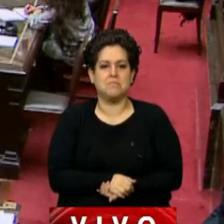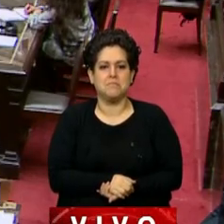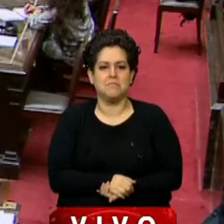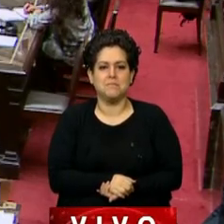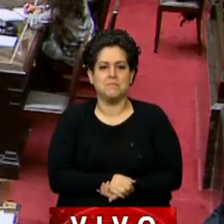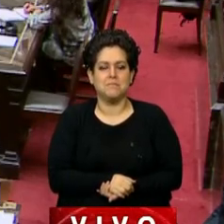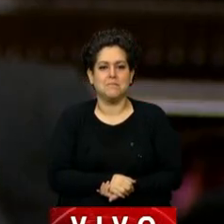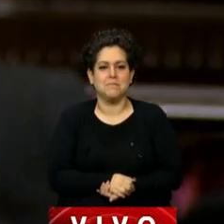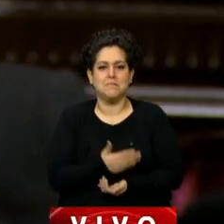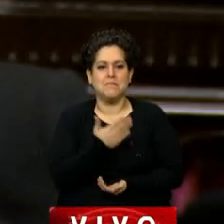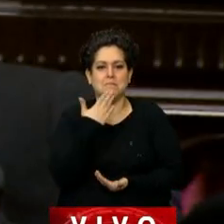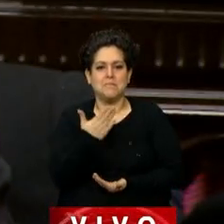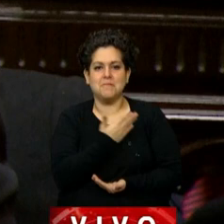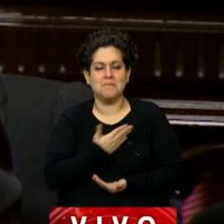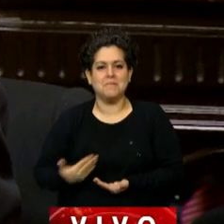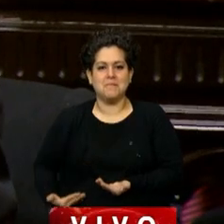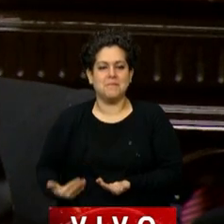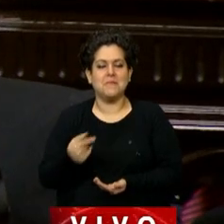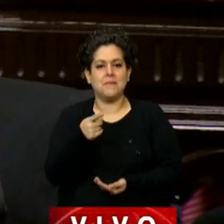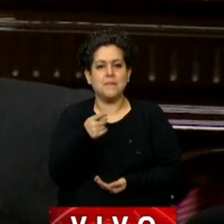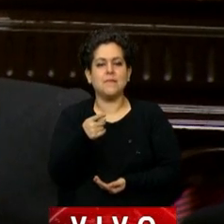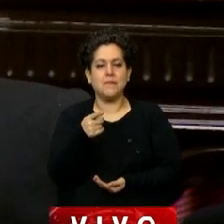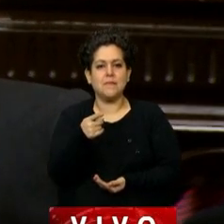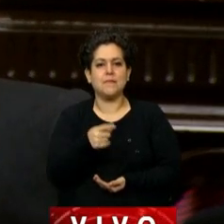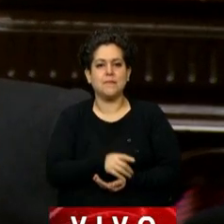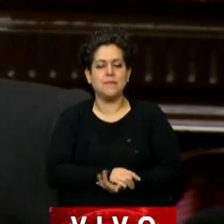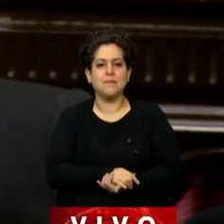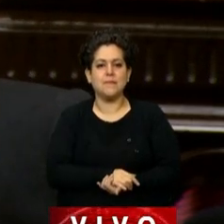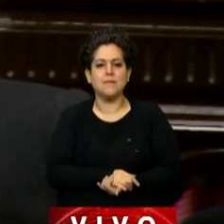Gracias, señor presidente. Señor presidente,